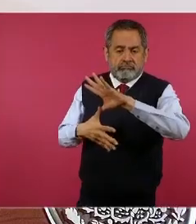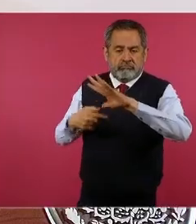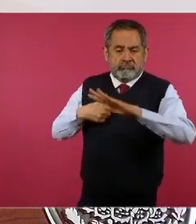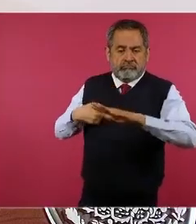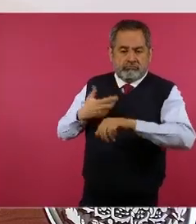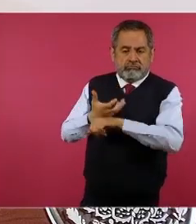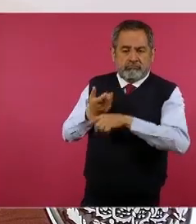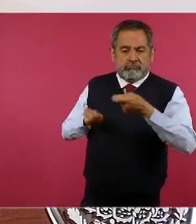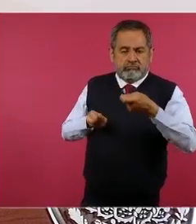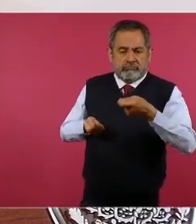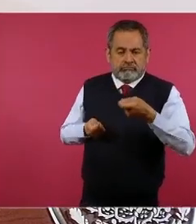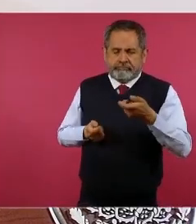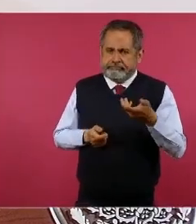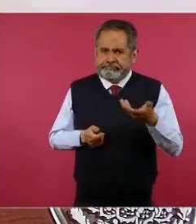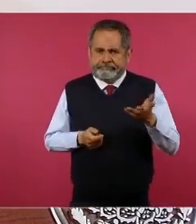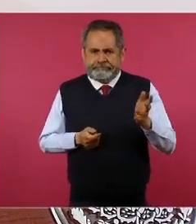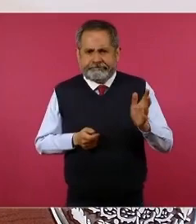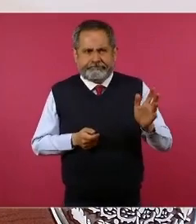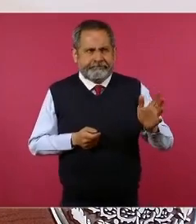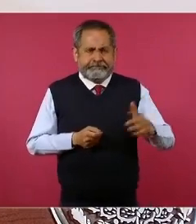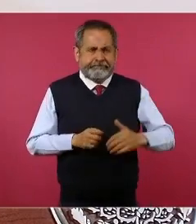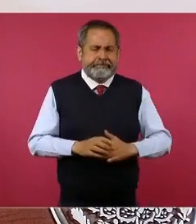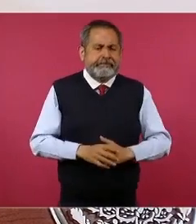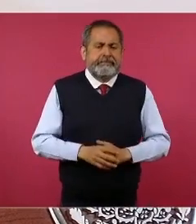Vivieron momentos